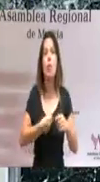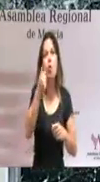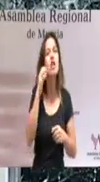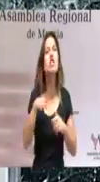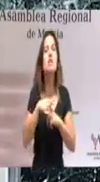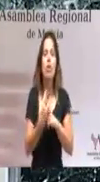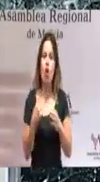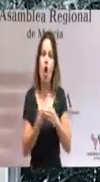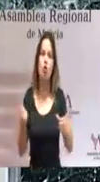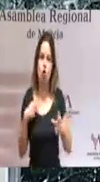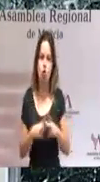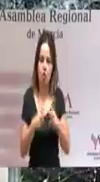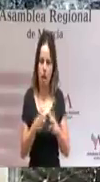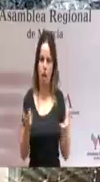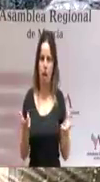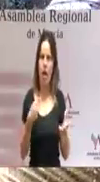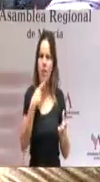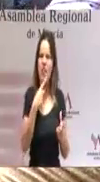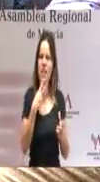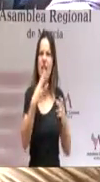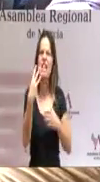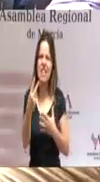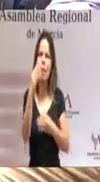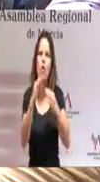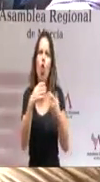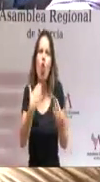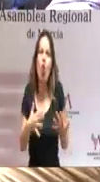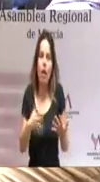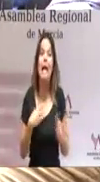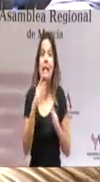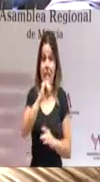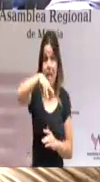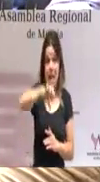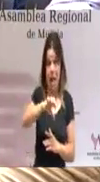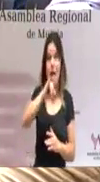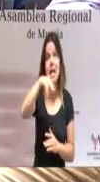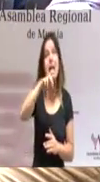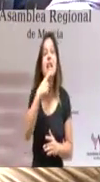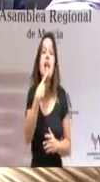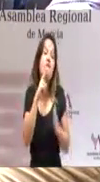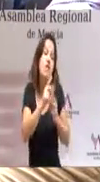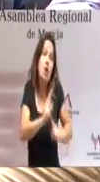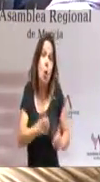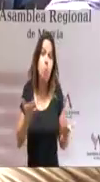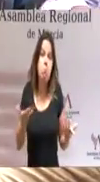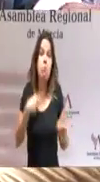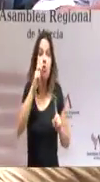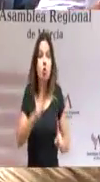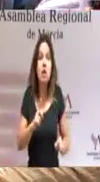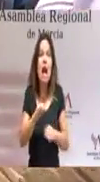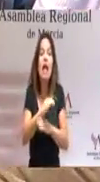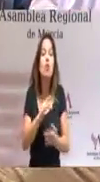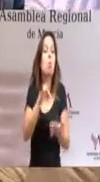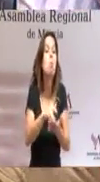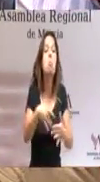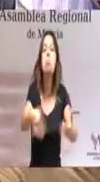exclusión social. ¿De dónde se dice el 37%? Pues del INE. Usted dice que no lo ve, pues yo no sé qué calle